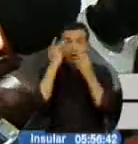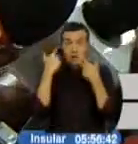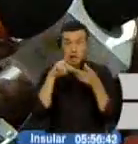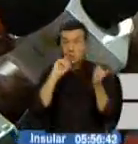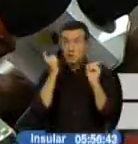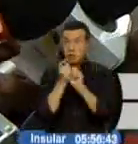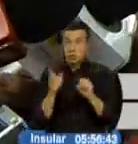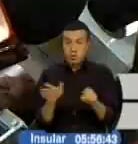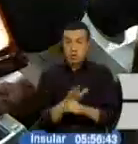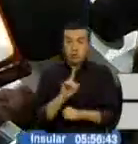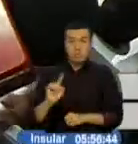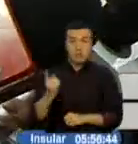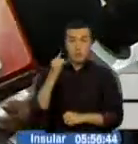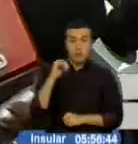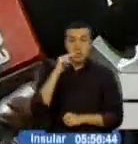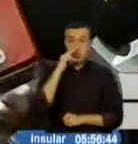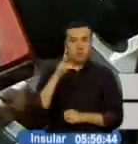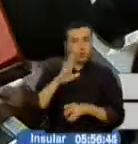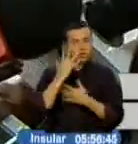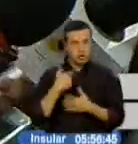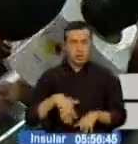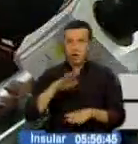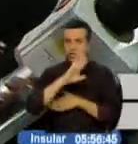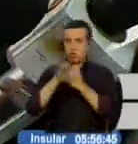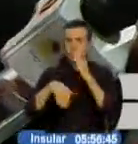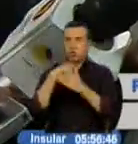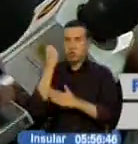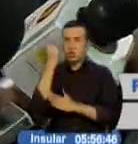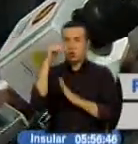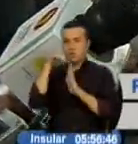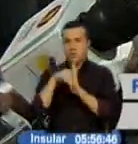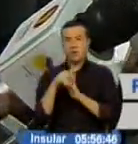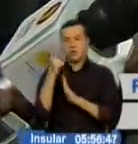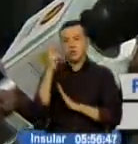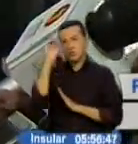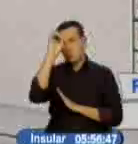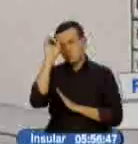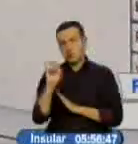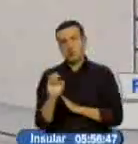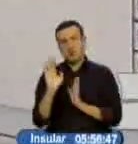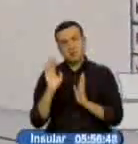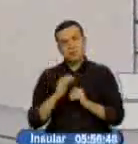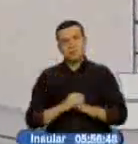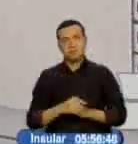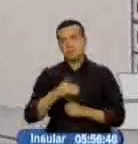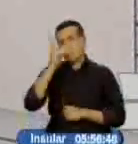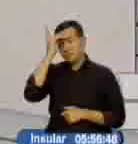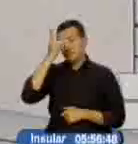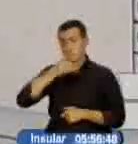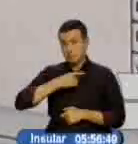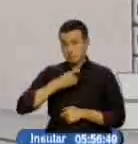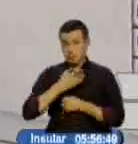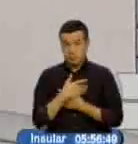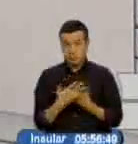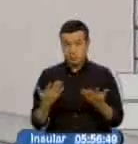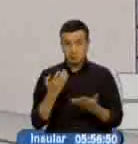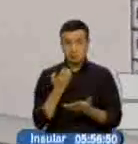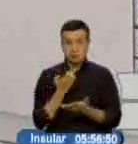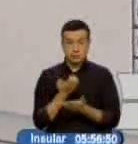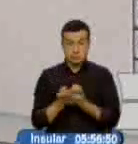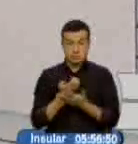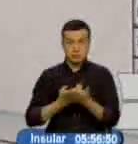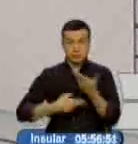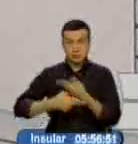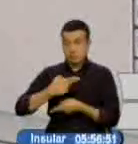y el día 1 amanecemos con todos los precios con el 12% de IVA como debe de ser. Medida que dinamizará el mercado, así lo